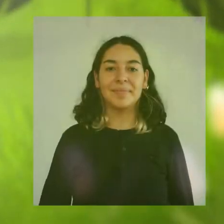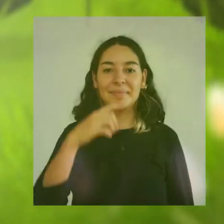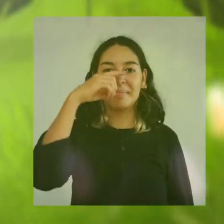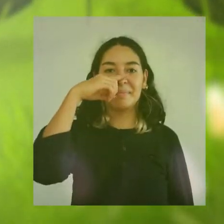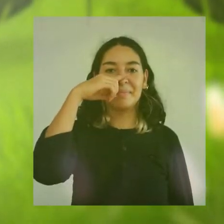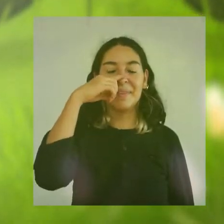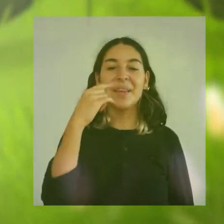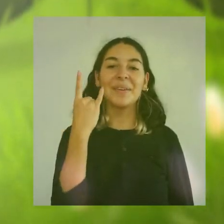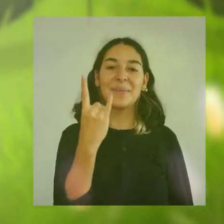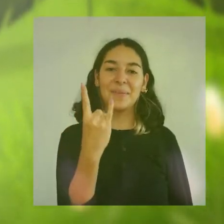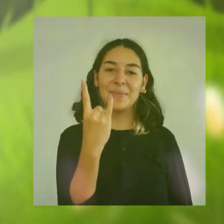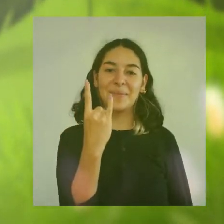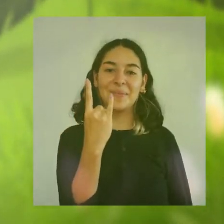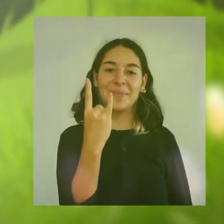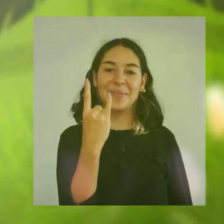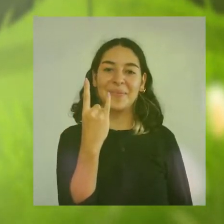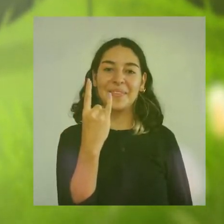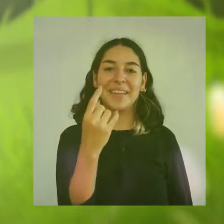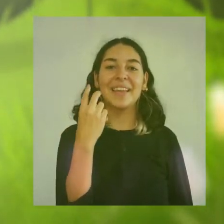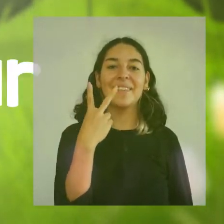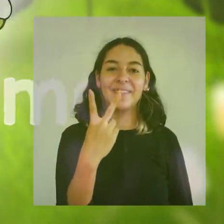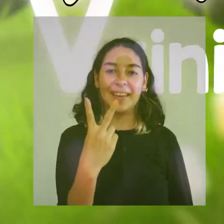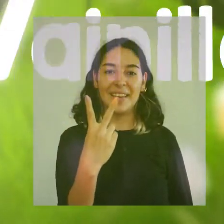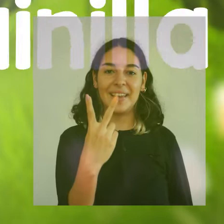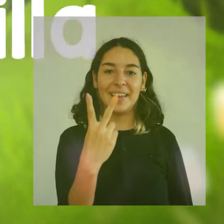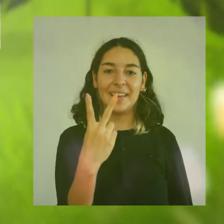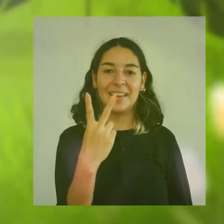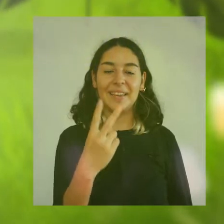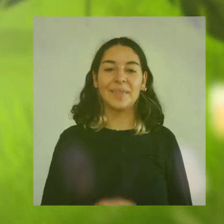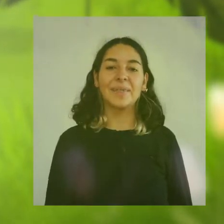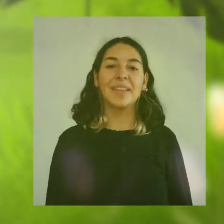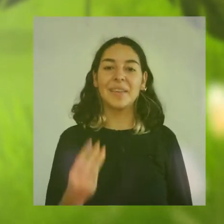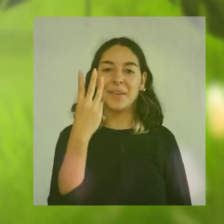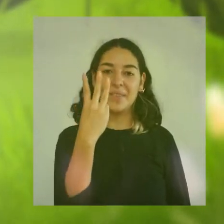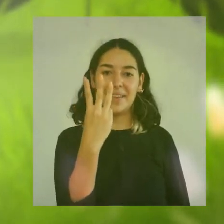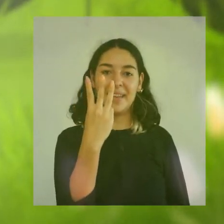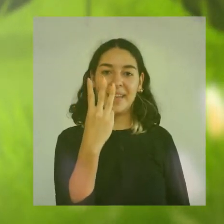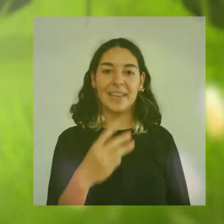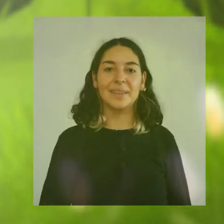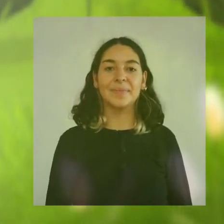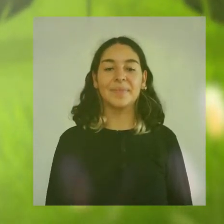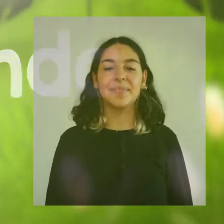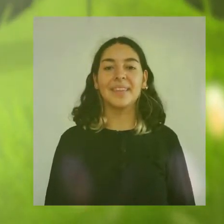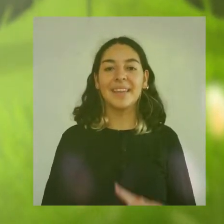T, U, V, W,